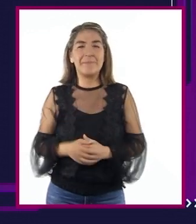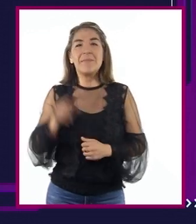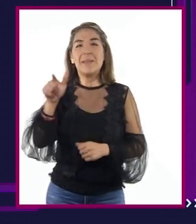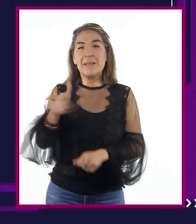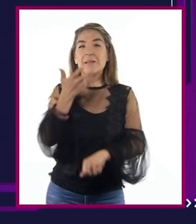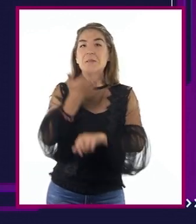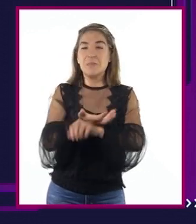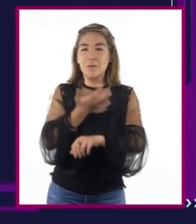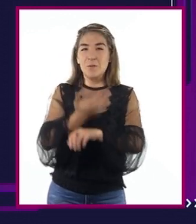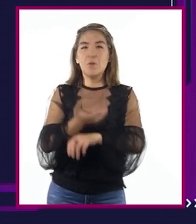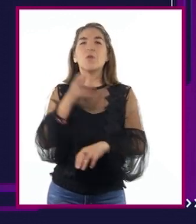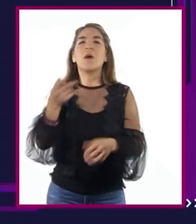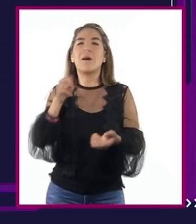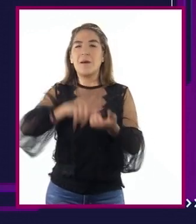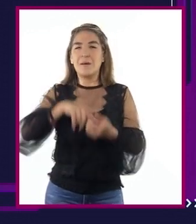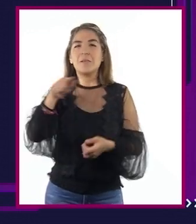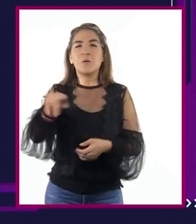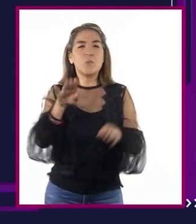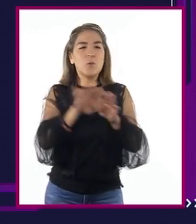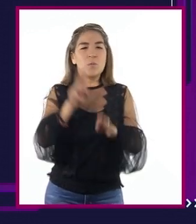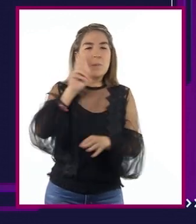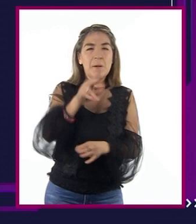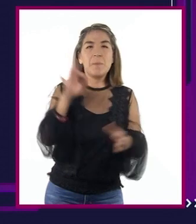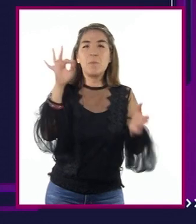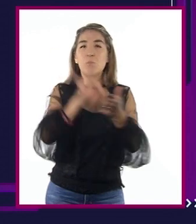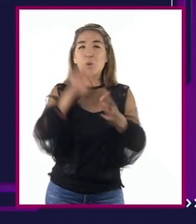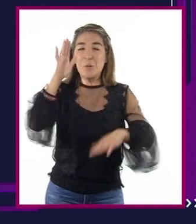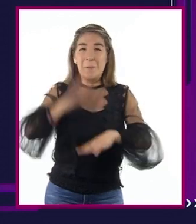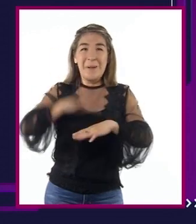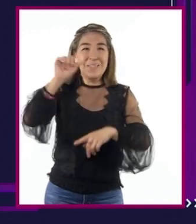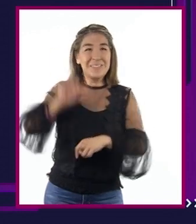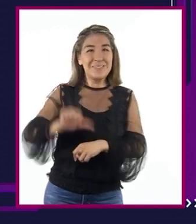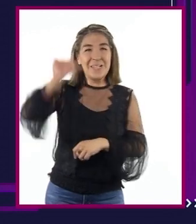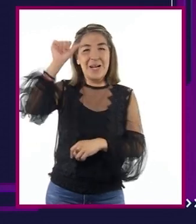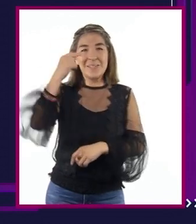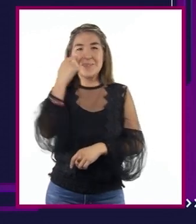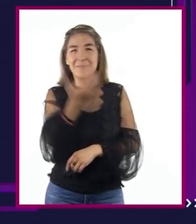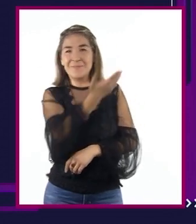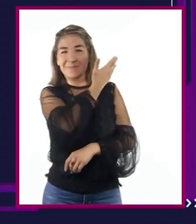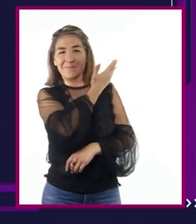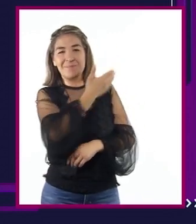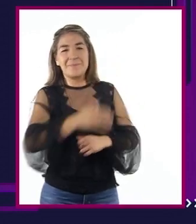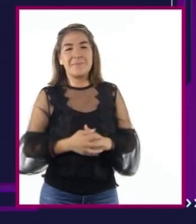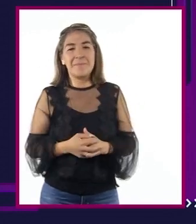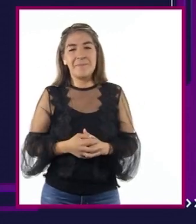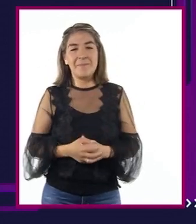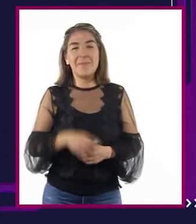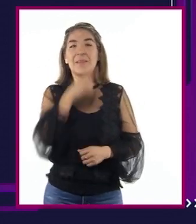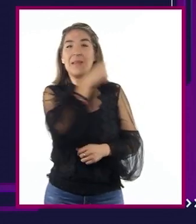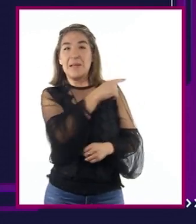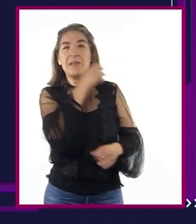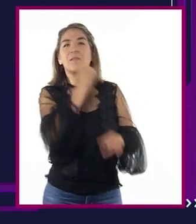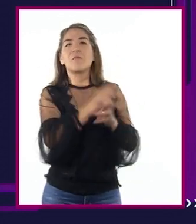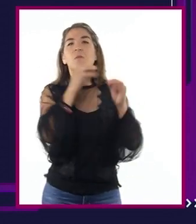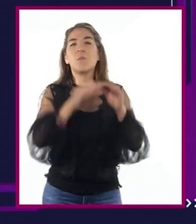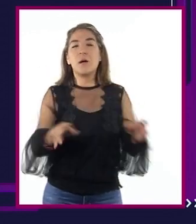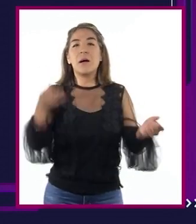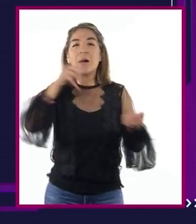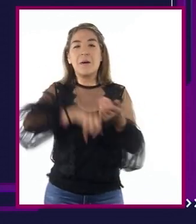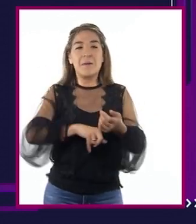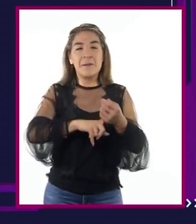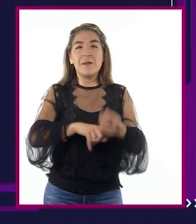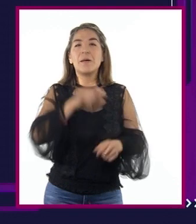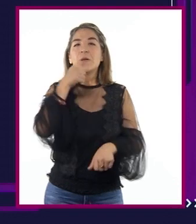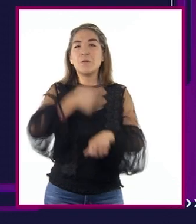cual se puede observar al ubicar el punto de este país y observar que se localiza por encima